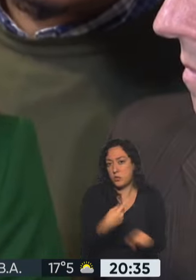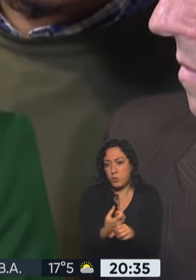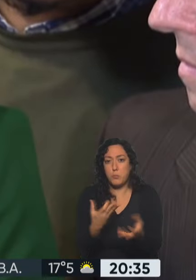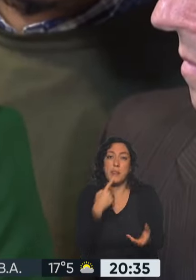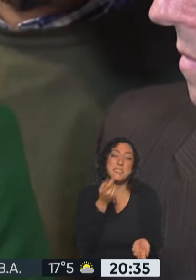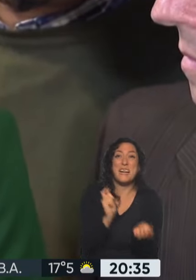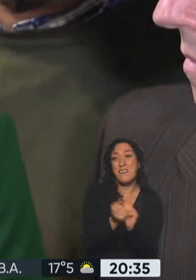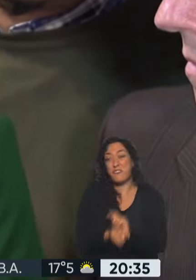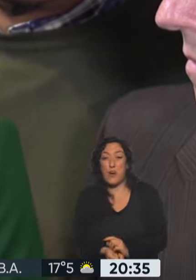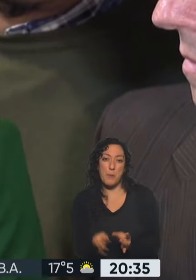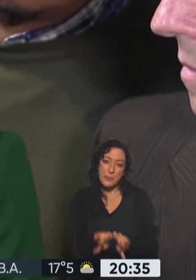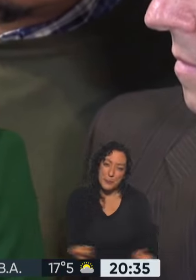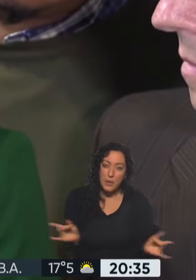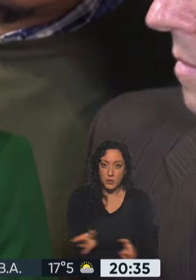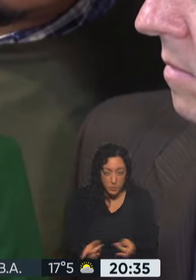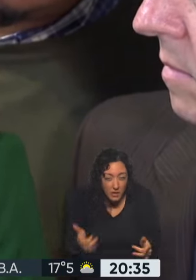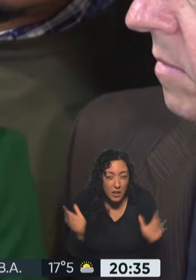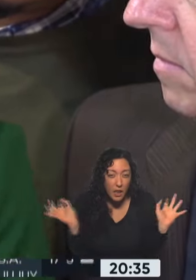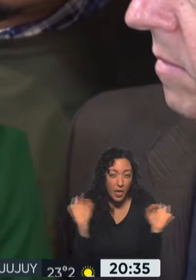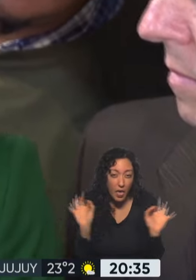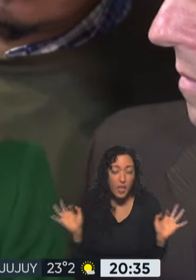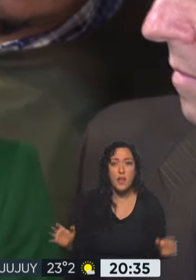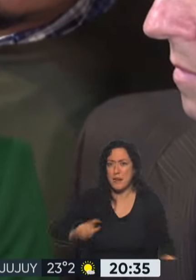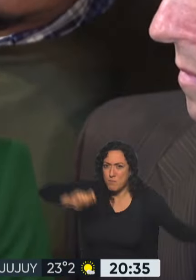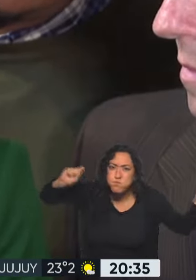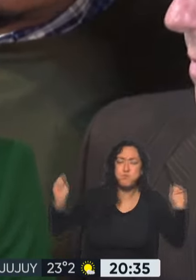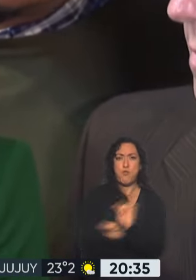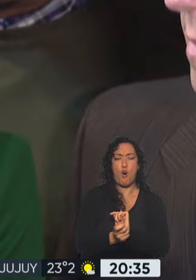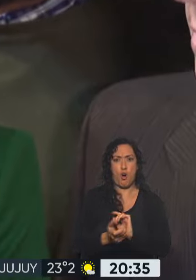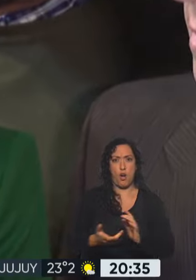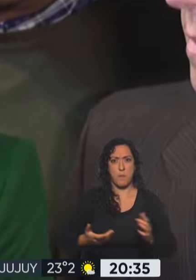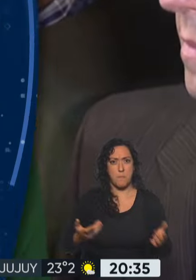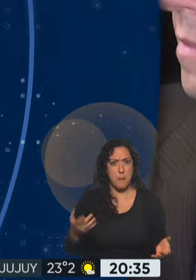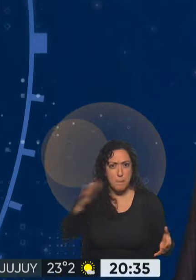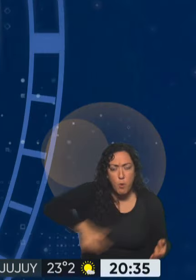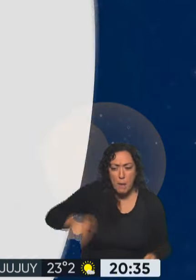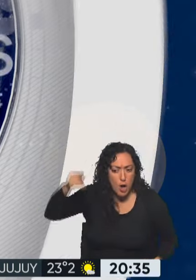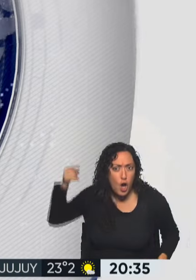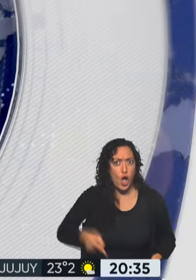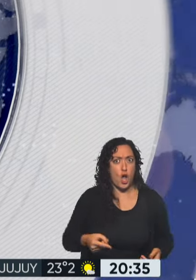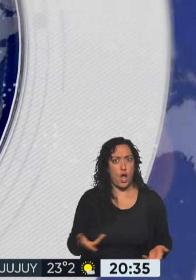light. De light no tiene nada. Yo recién dije una reforma heavy. Heavy contra el pueblo.